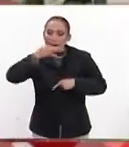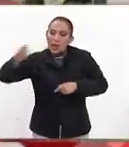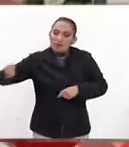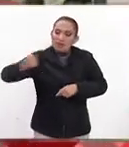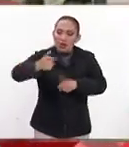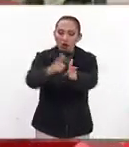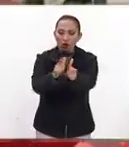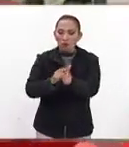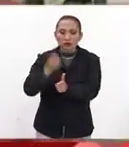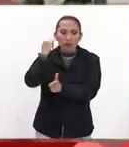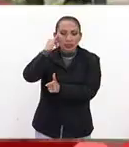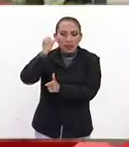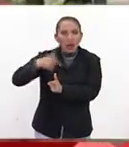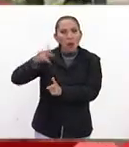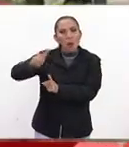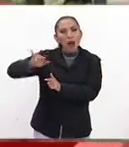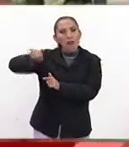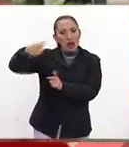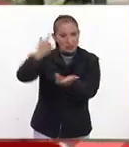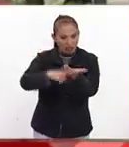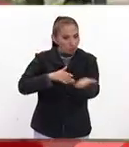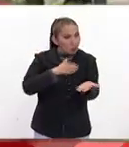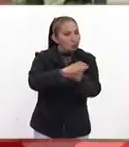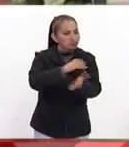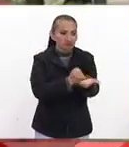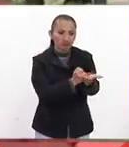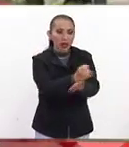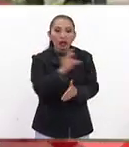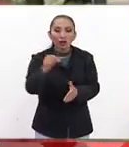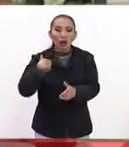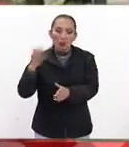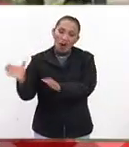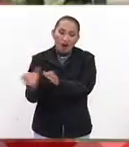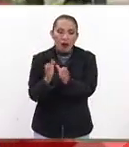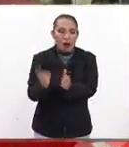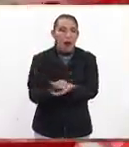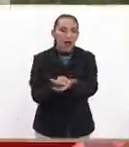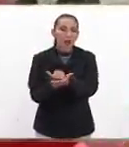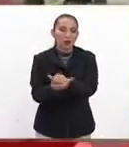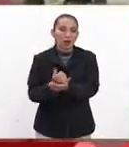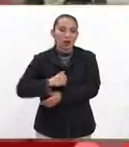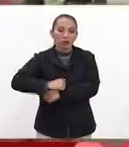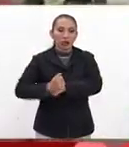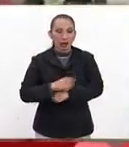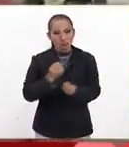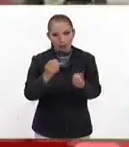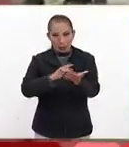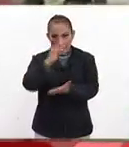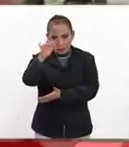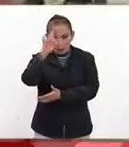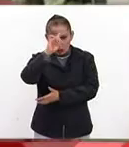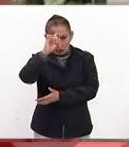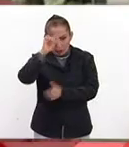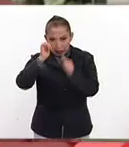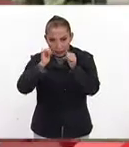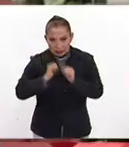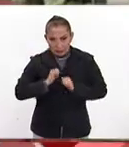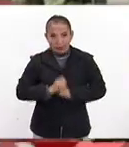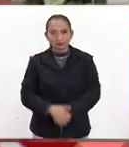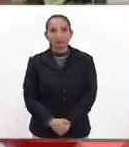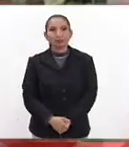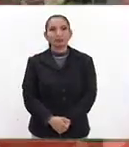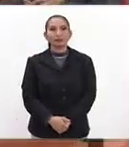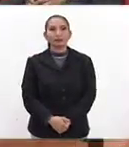pueblos indígenas y originarios dentro de las elecciones y no sigan siendo una cuota política? Muchas gracias, consejero, por atender mis